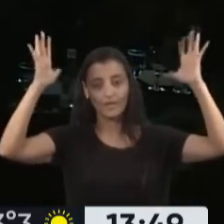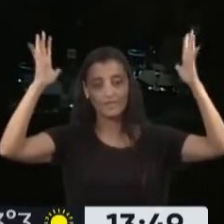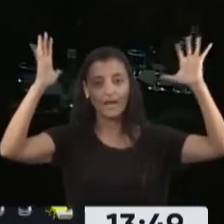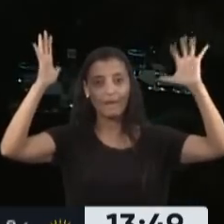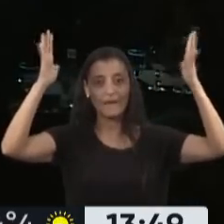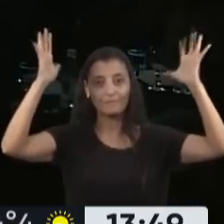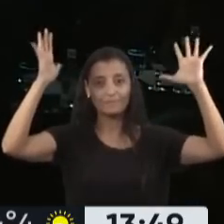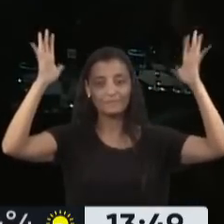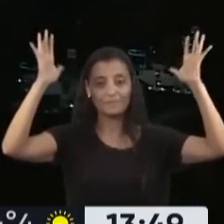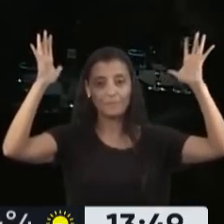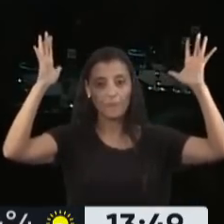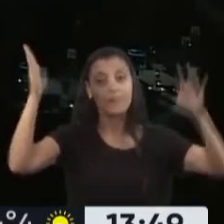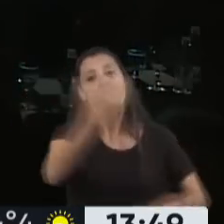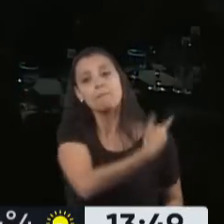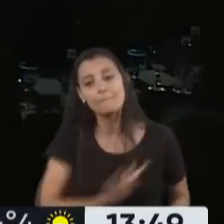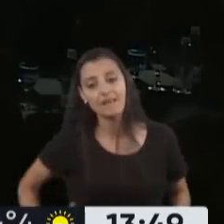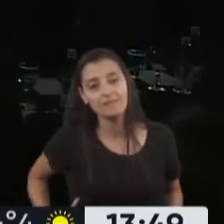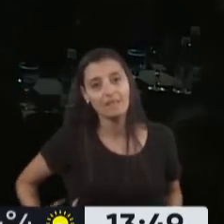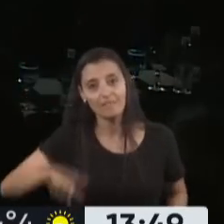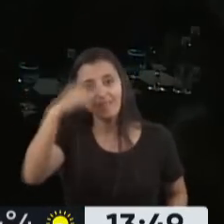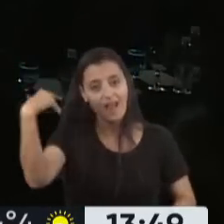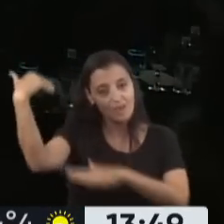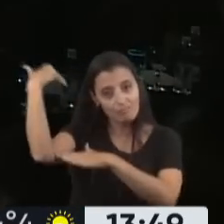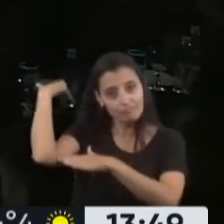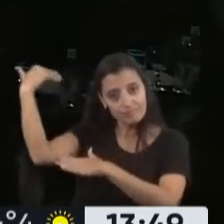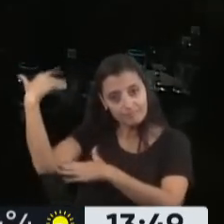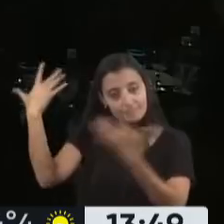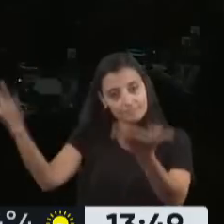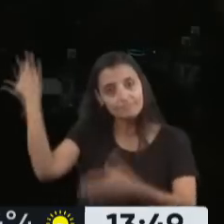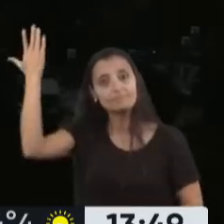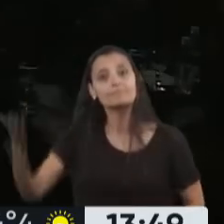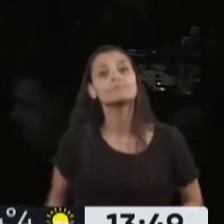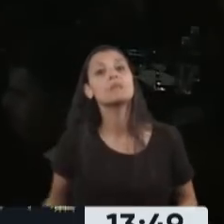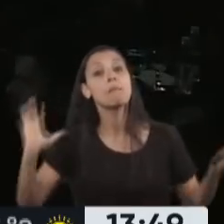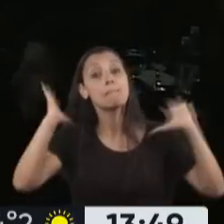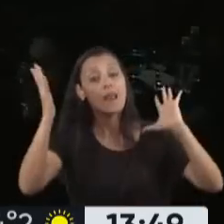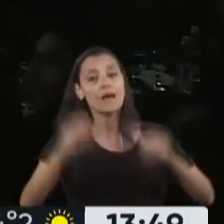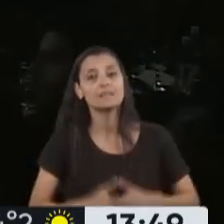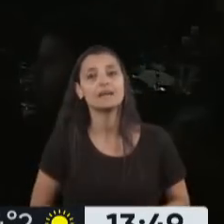Las palabras del señor presidente de la Nación, Javier Milei.